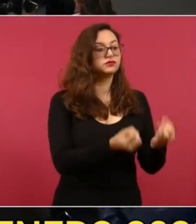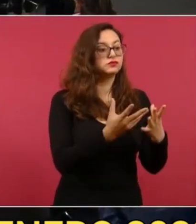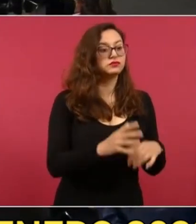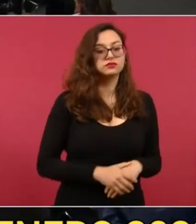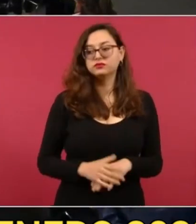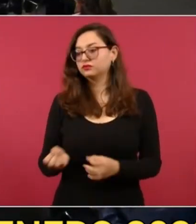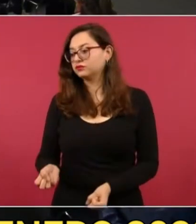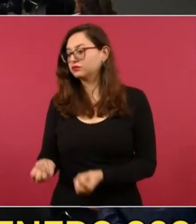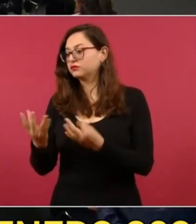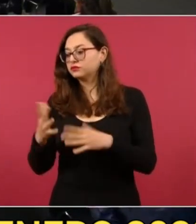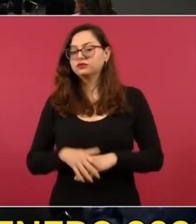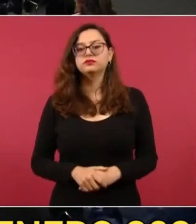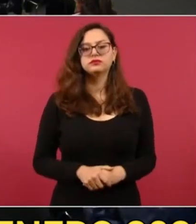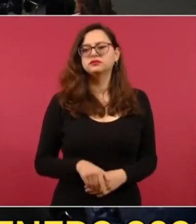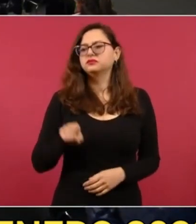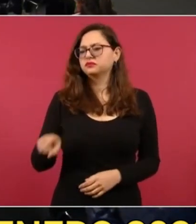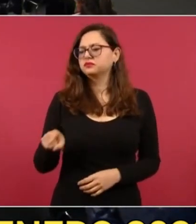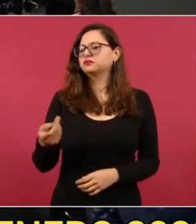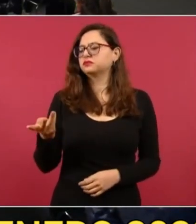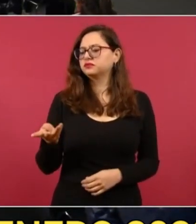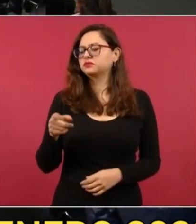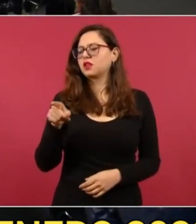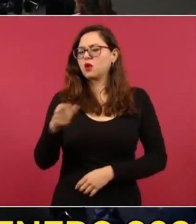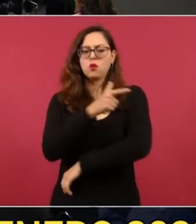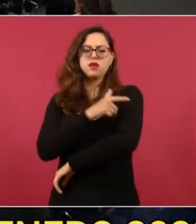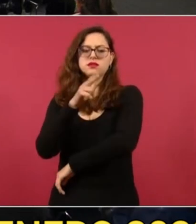cómo están distribuidos los de la Guardia Nacional